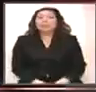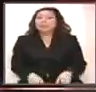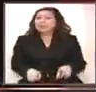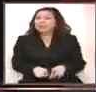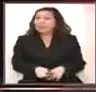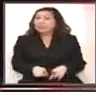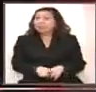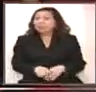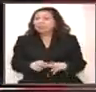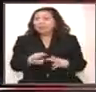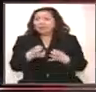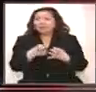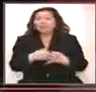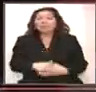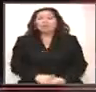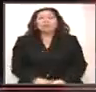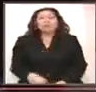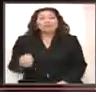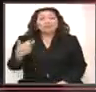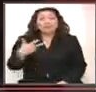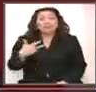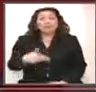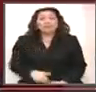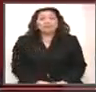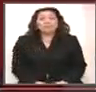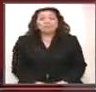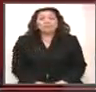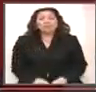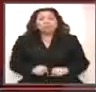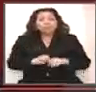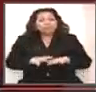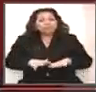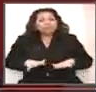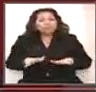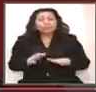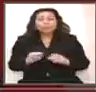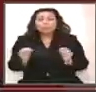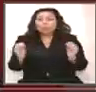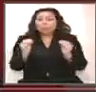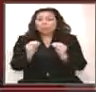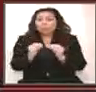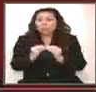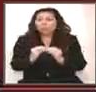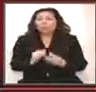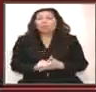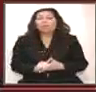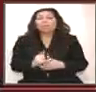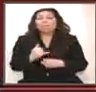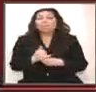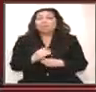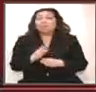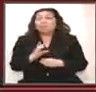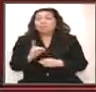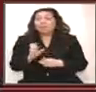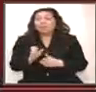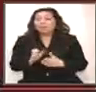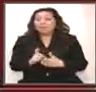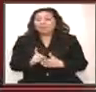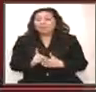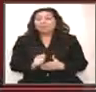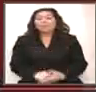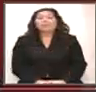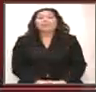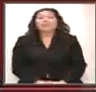También quisiera, como tercer punto, abundar sobre la delegación de facultades reciente